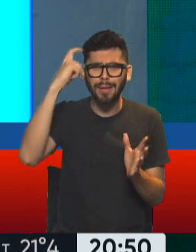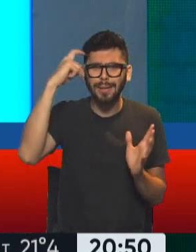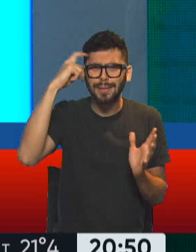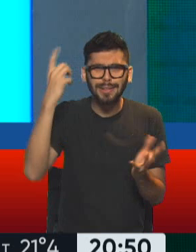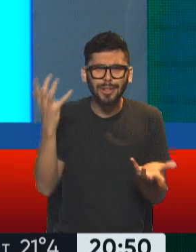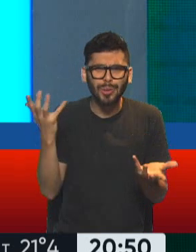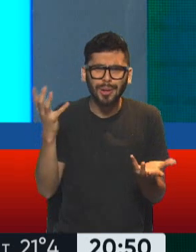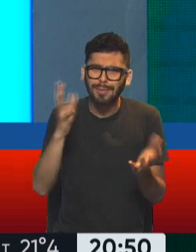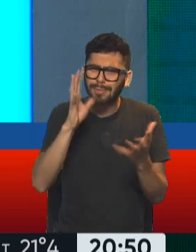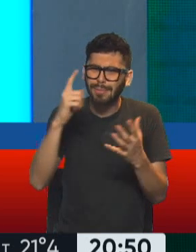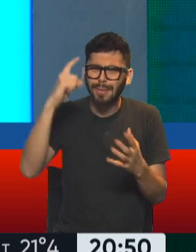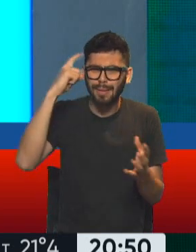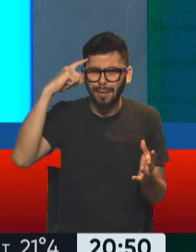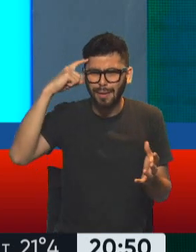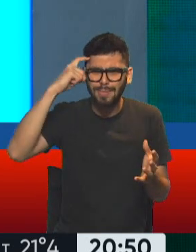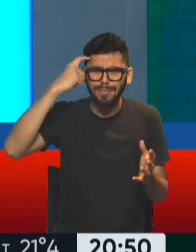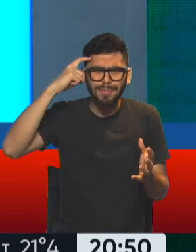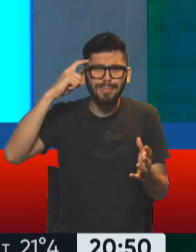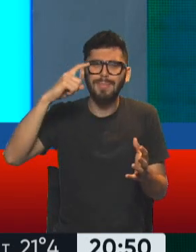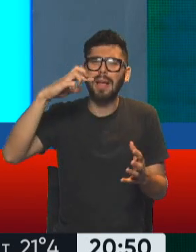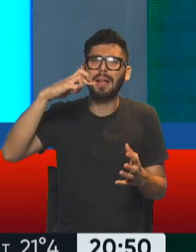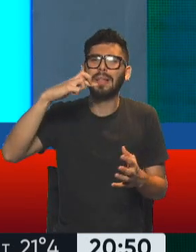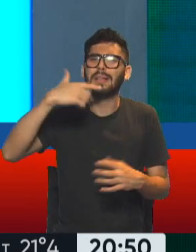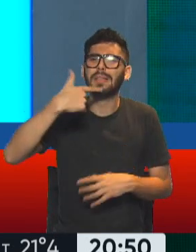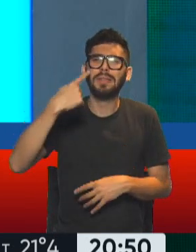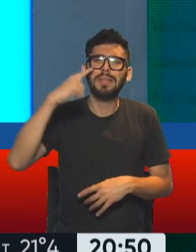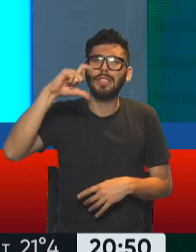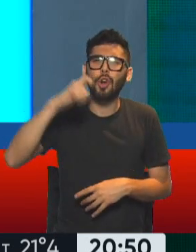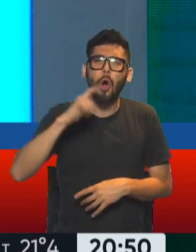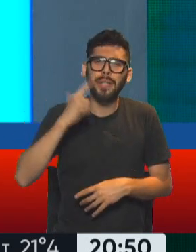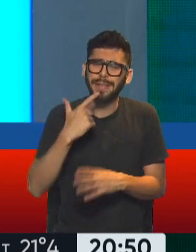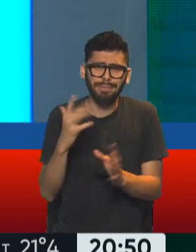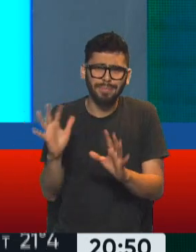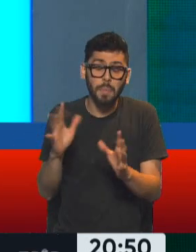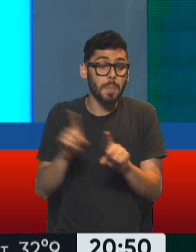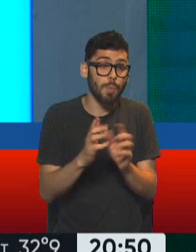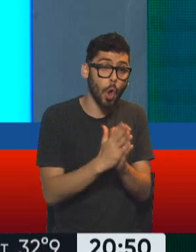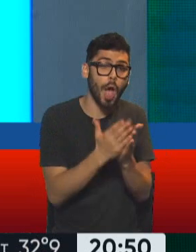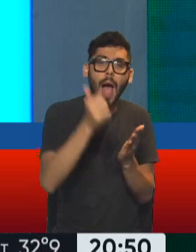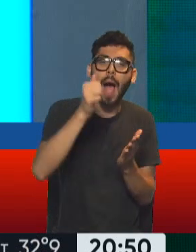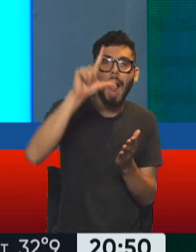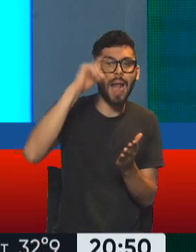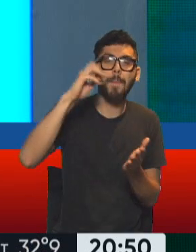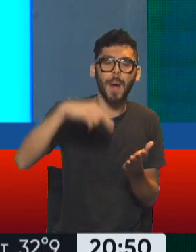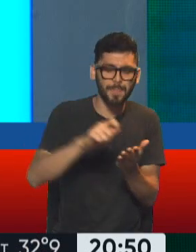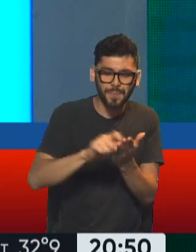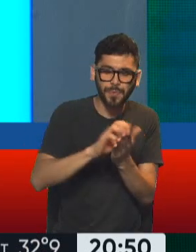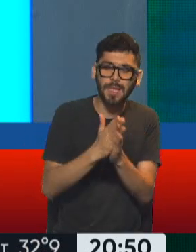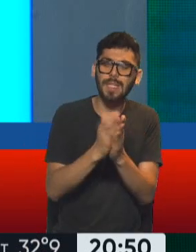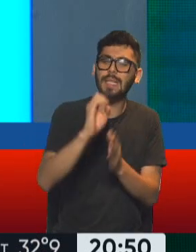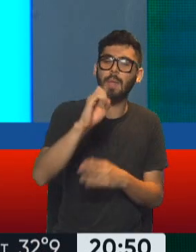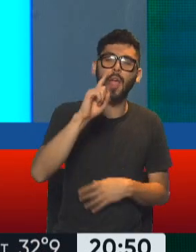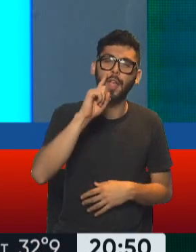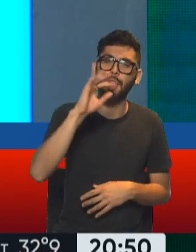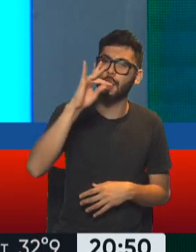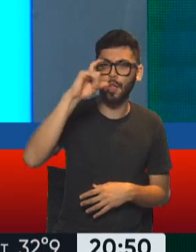la paranoia de la psicosis creo como jorge alemán en su libro ideología su último libro que son